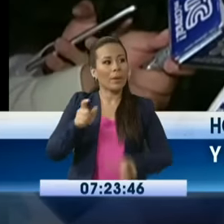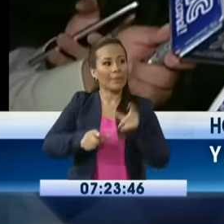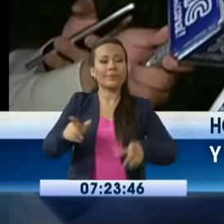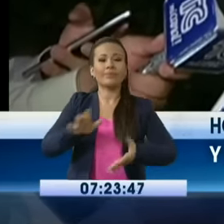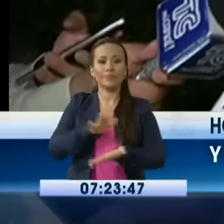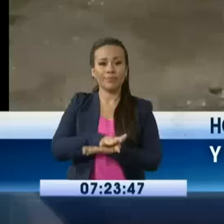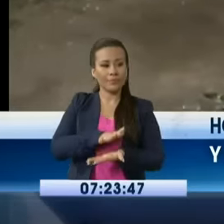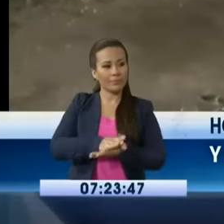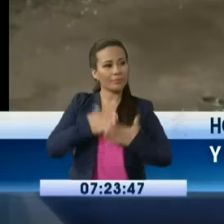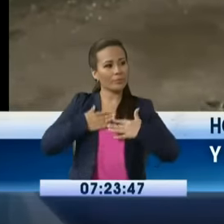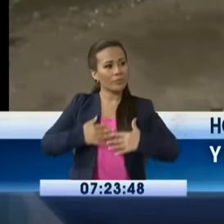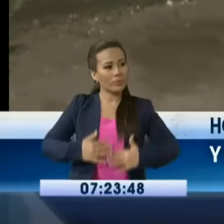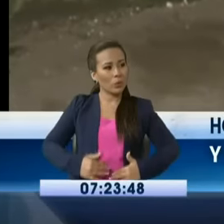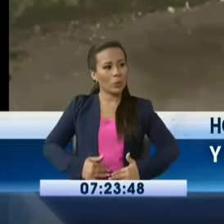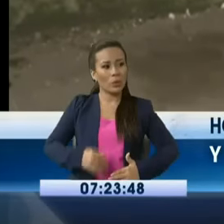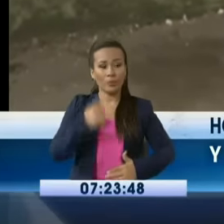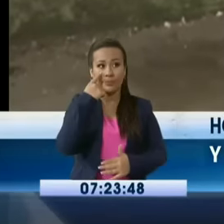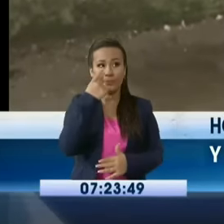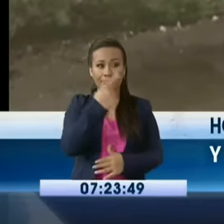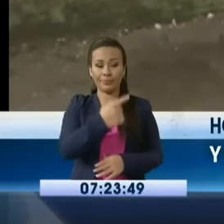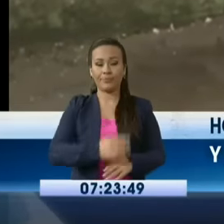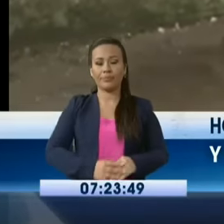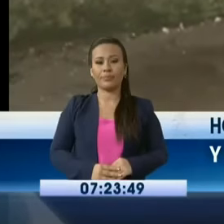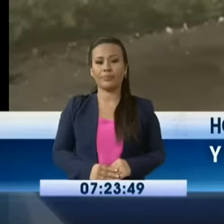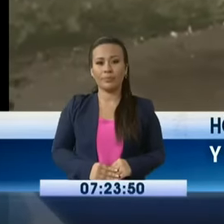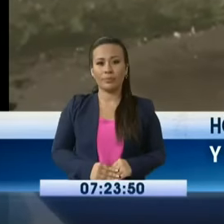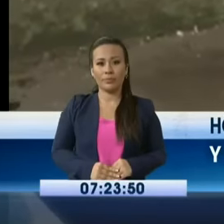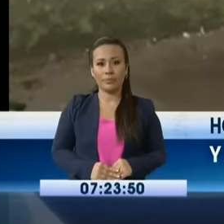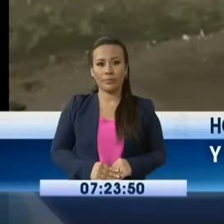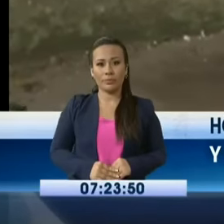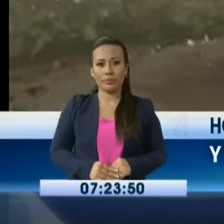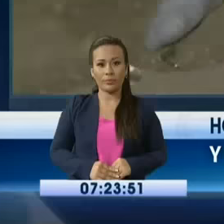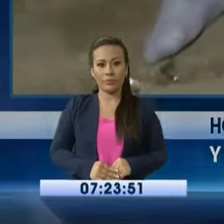está la Policía Nacional. Informó Jorge Salazar.